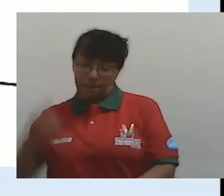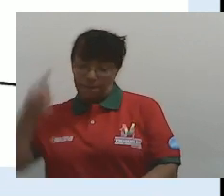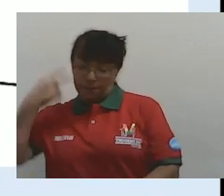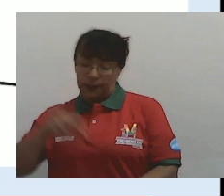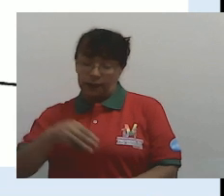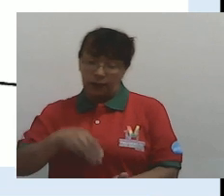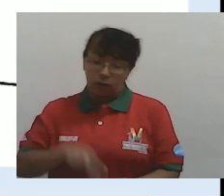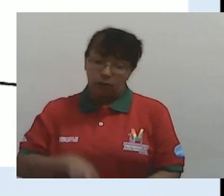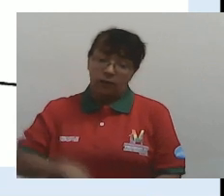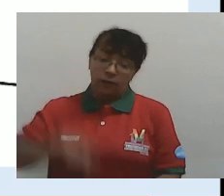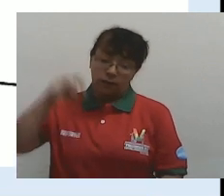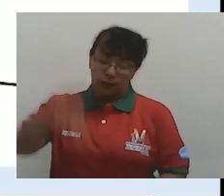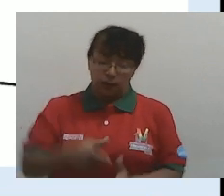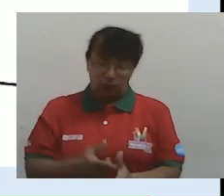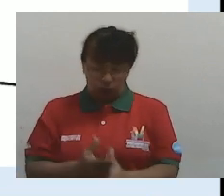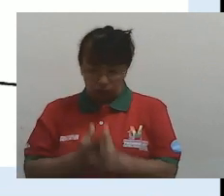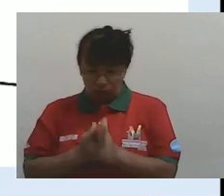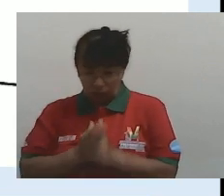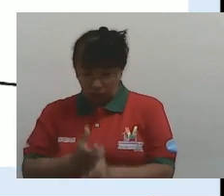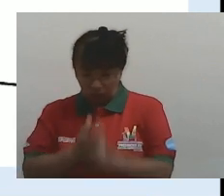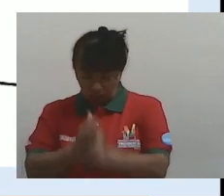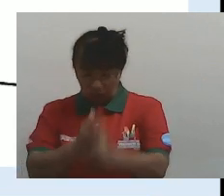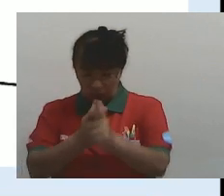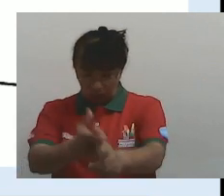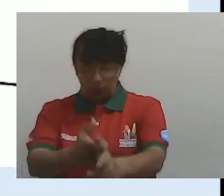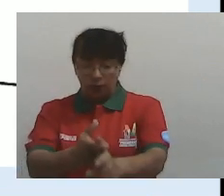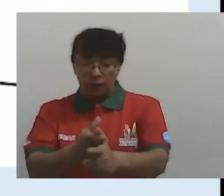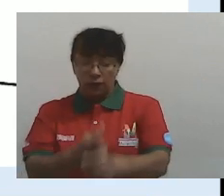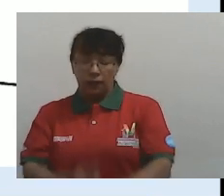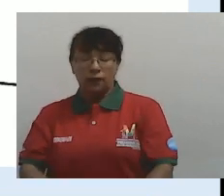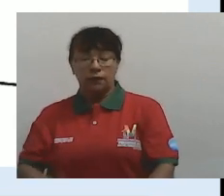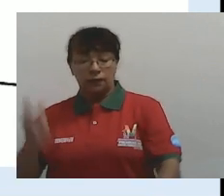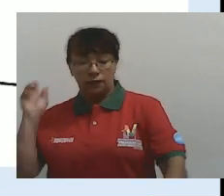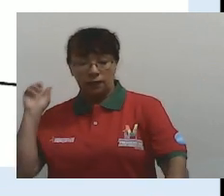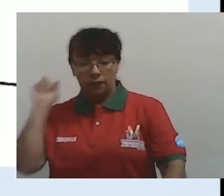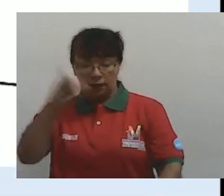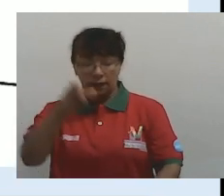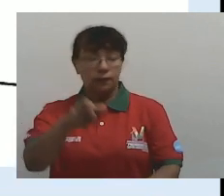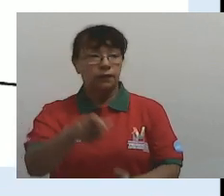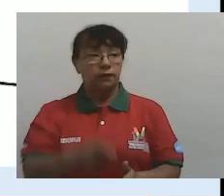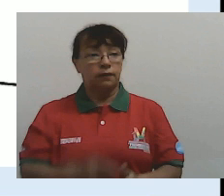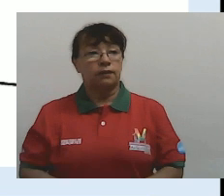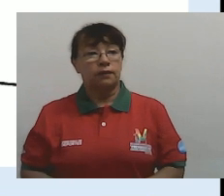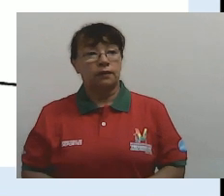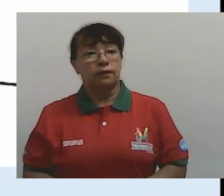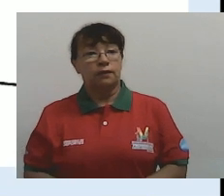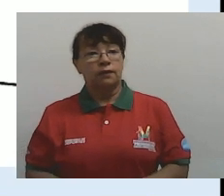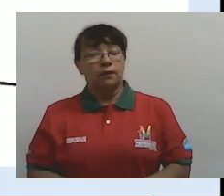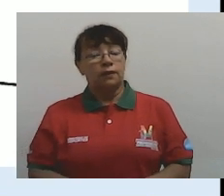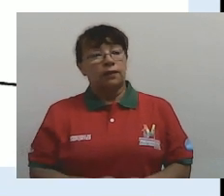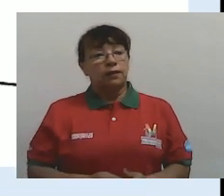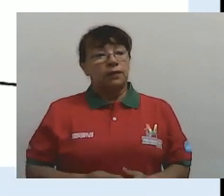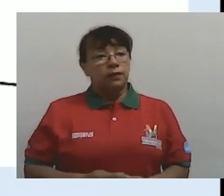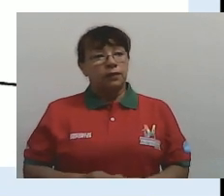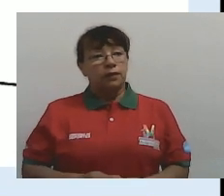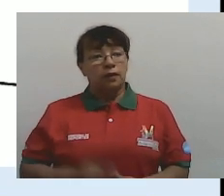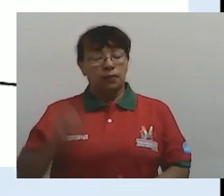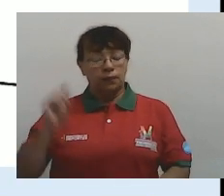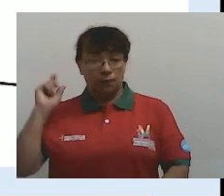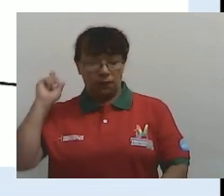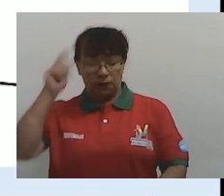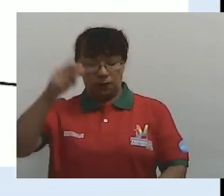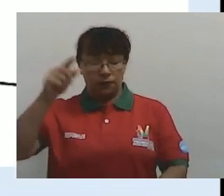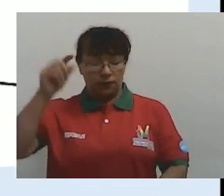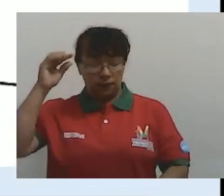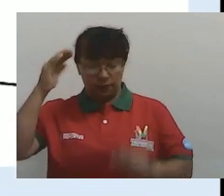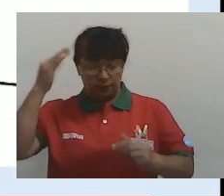metros. Corre, se coloca y lanza. El lanzamiento debe ejecutarse por encima de la